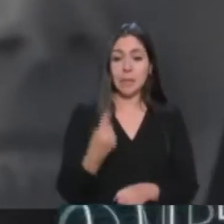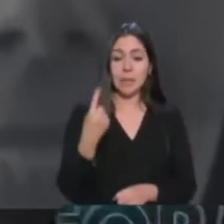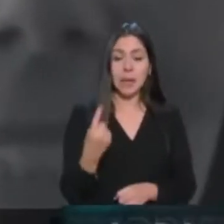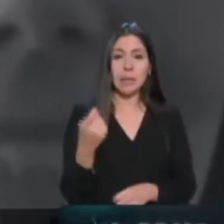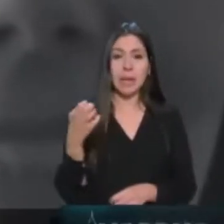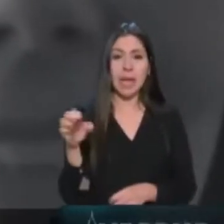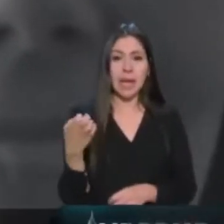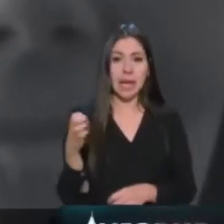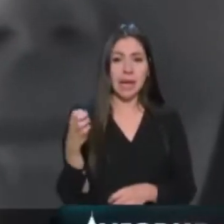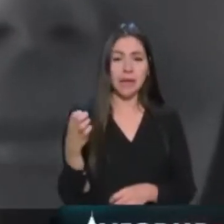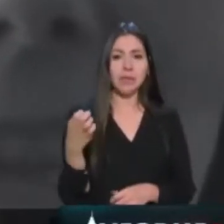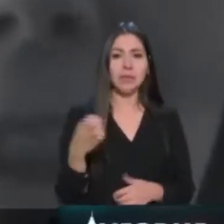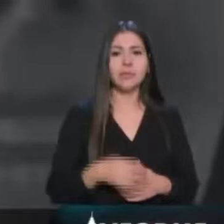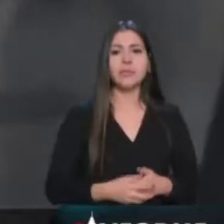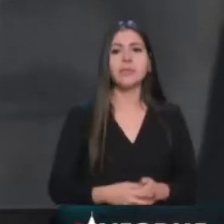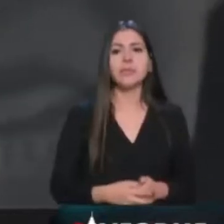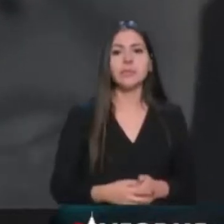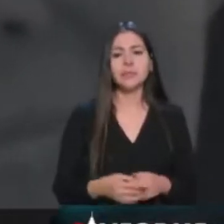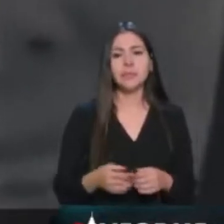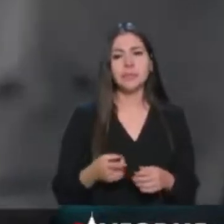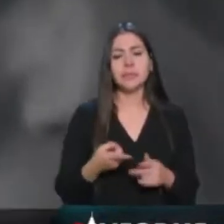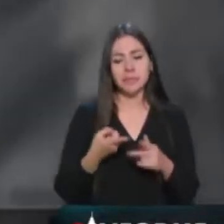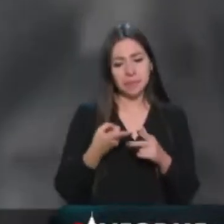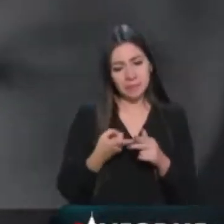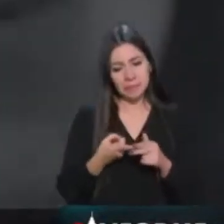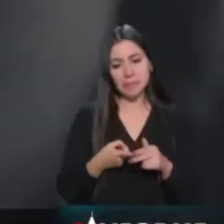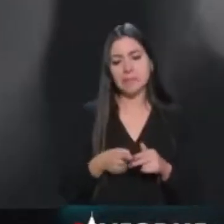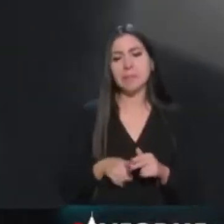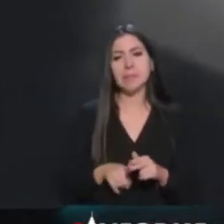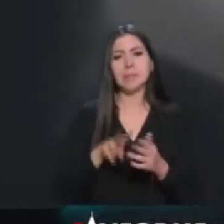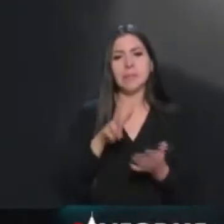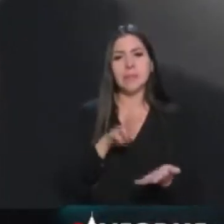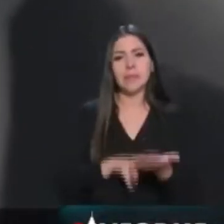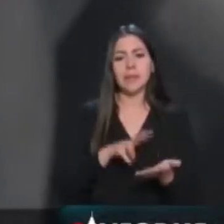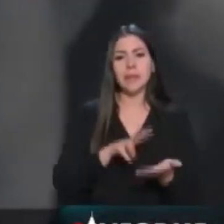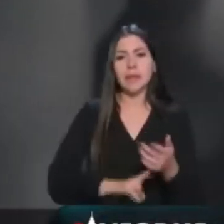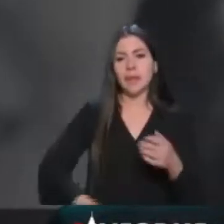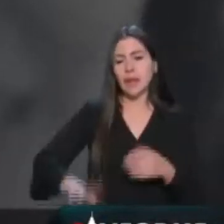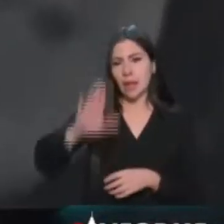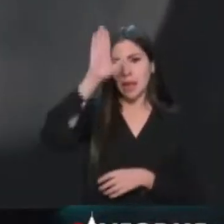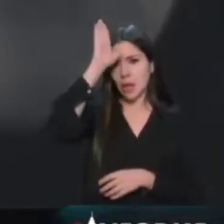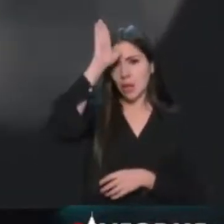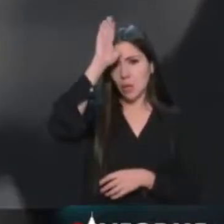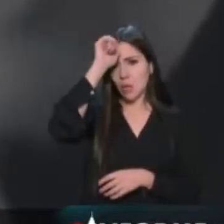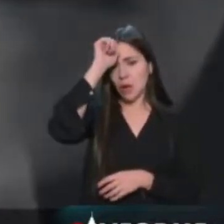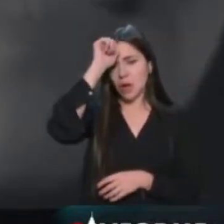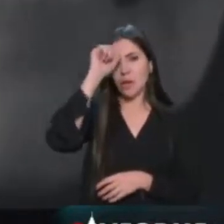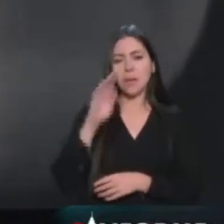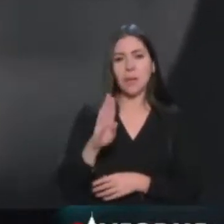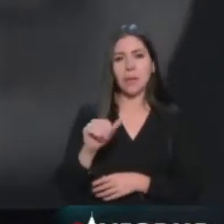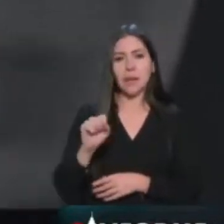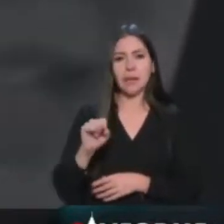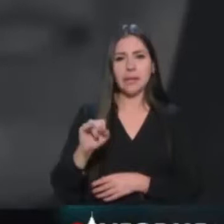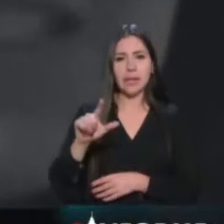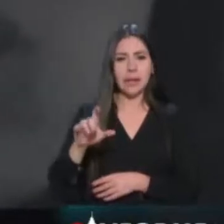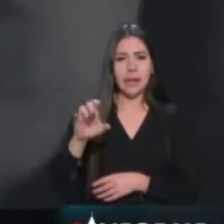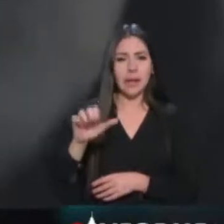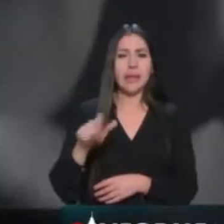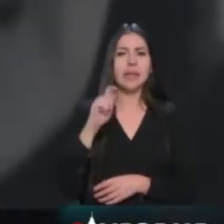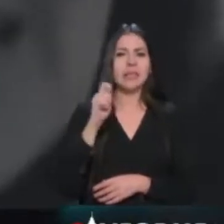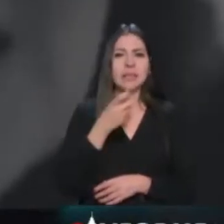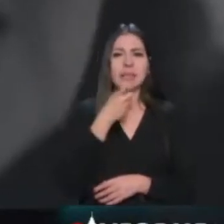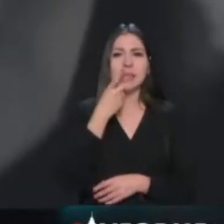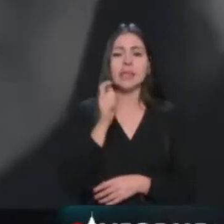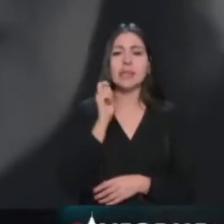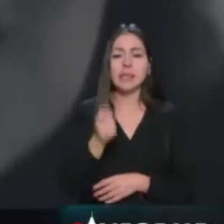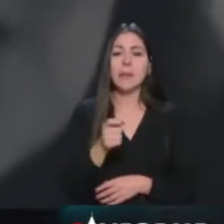entra en acción la enmienda del Convenio Basilea, por el cual los plásticos